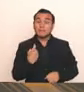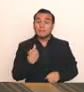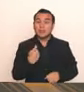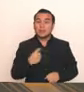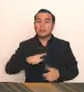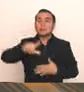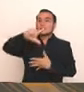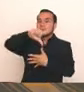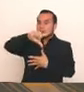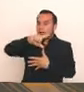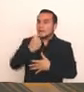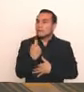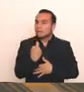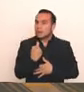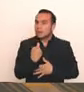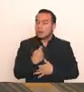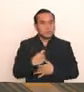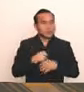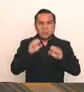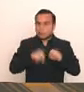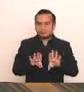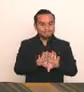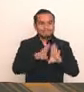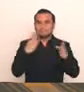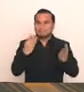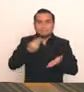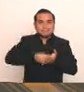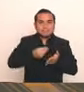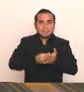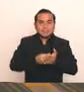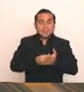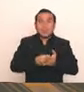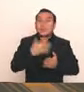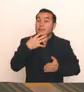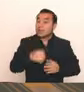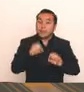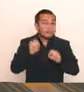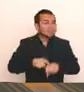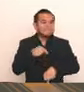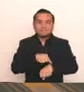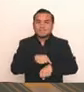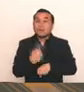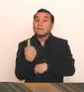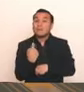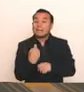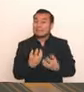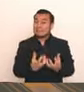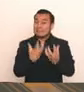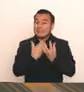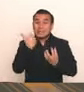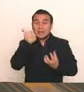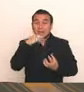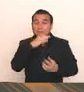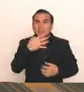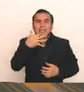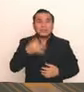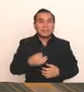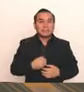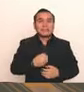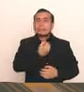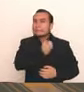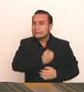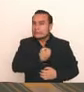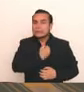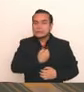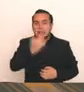uno no es tiempo de abrir por más que gritan los empresarios no es tiempo de abrir sé que para muchos es duro escuchar estas palabras